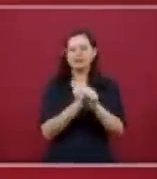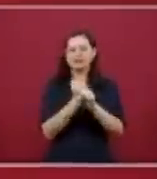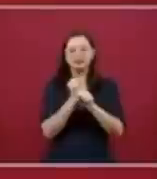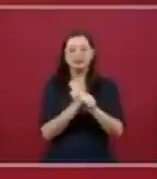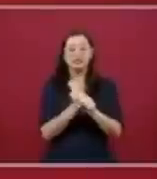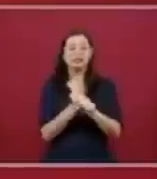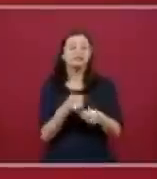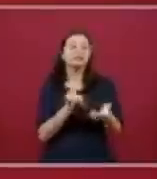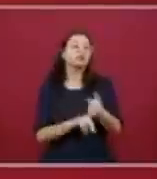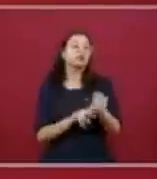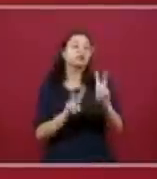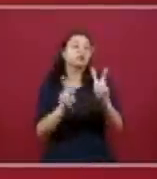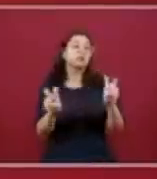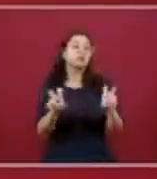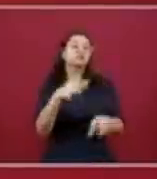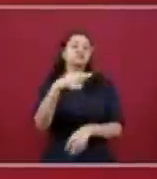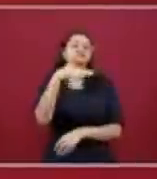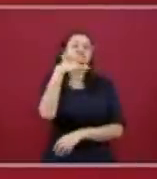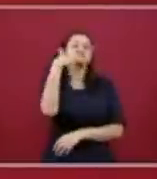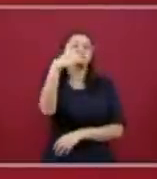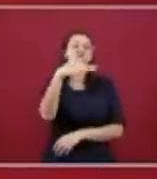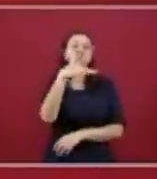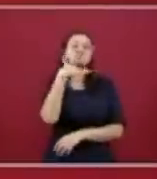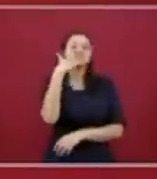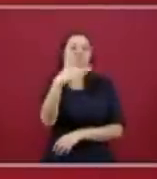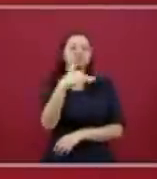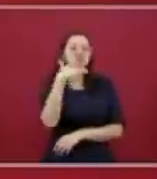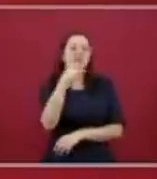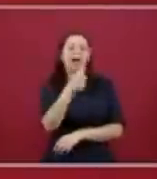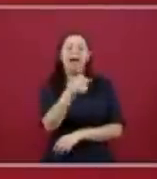corrupción que imperaba.